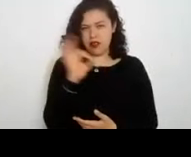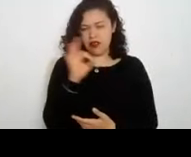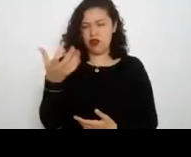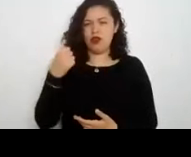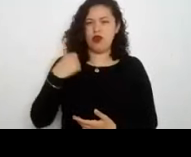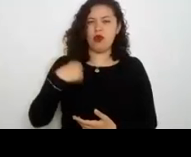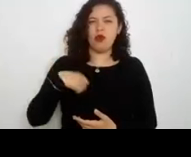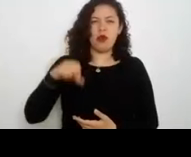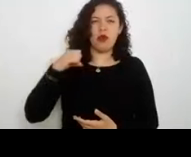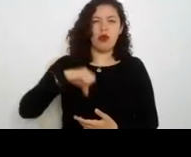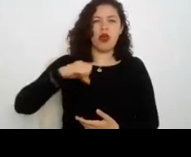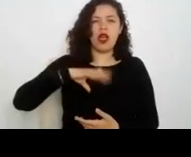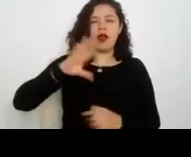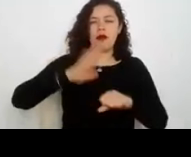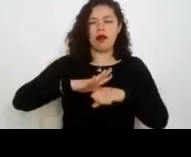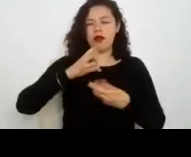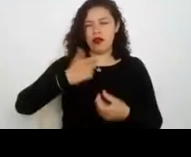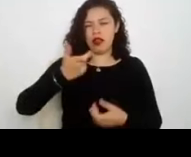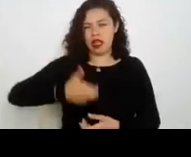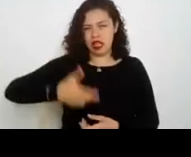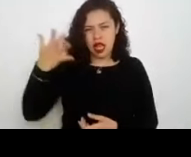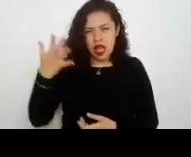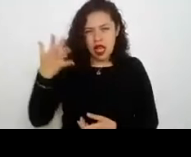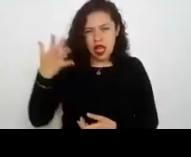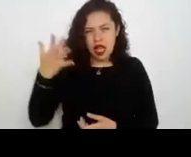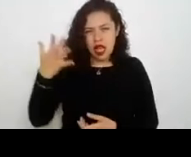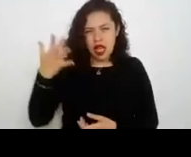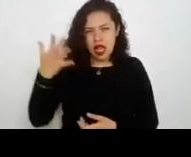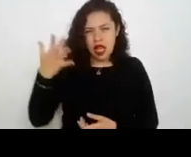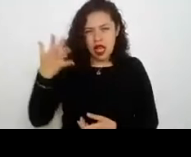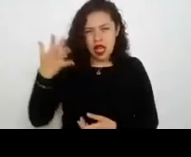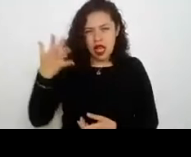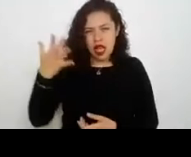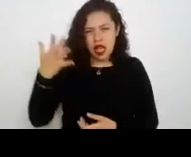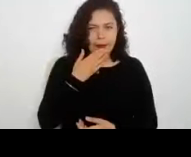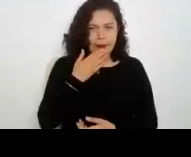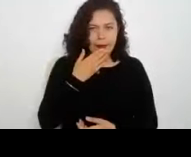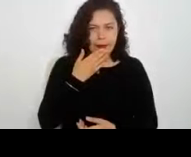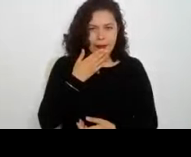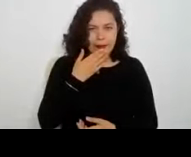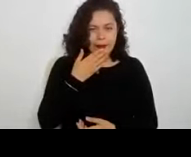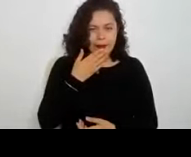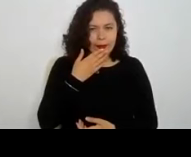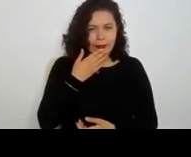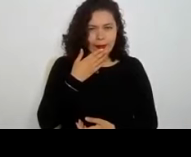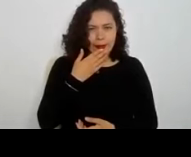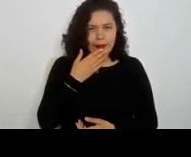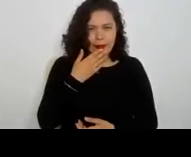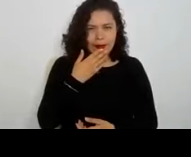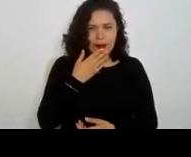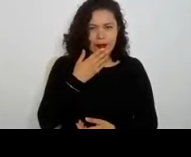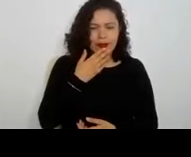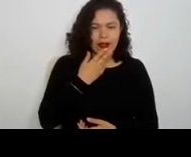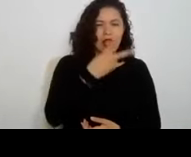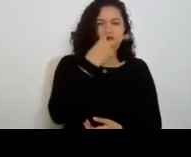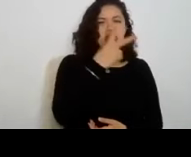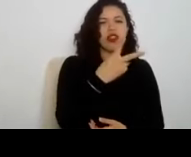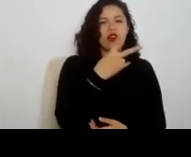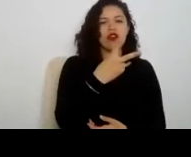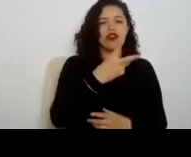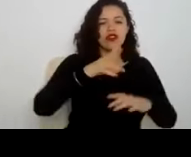más, no va a entender tanto el tema de los dos idiomas, los dos lenguajes y que creo que nos ha